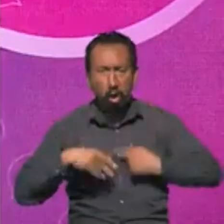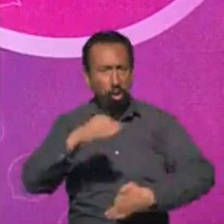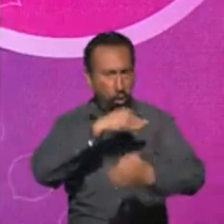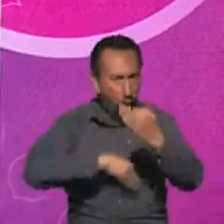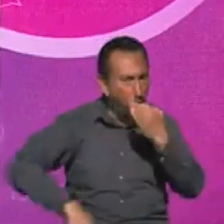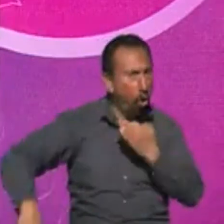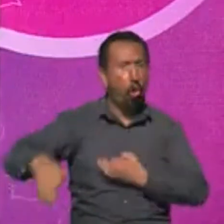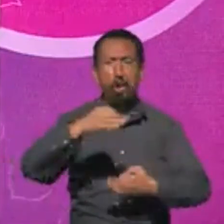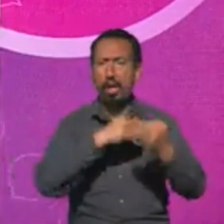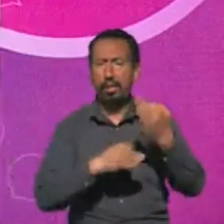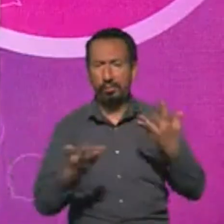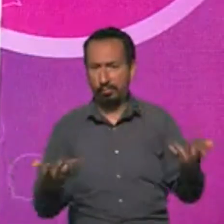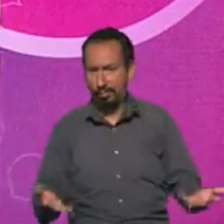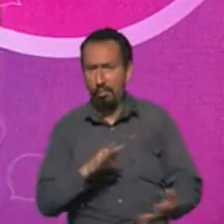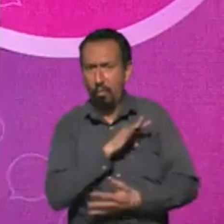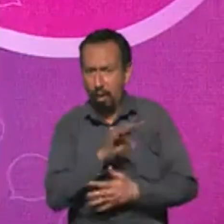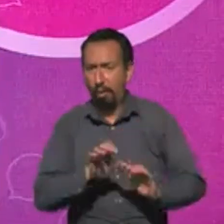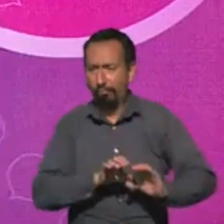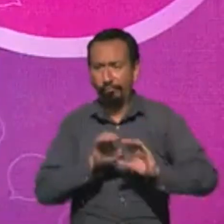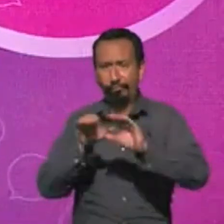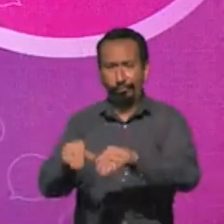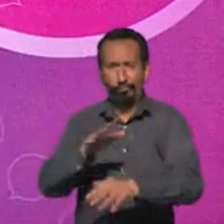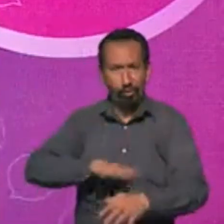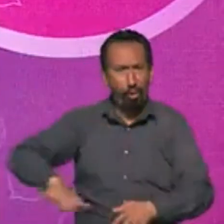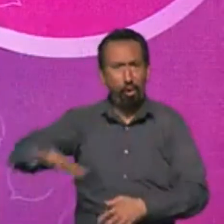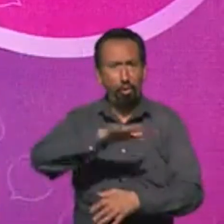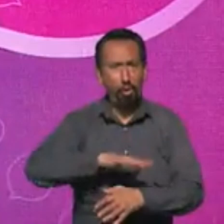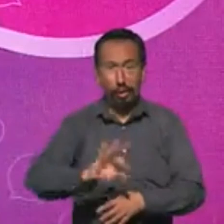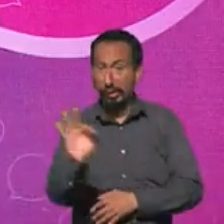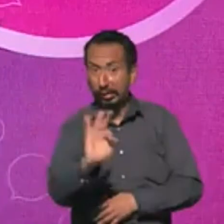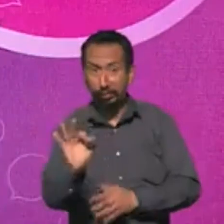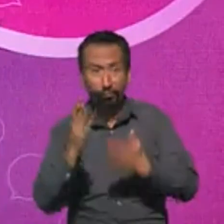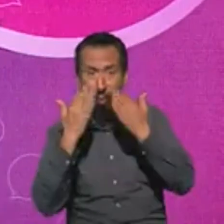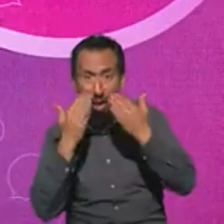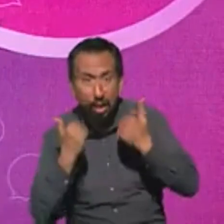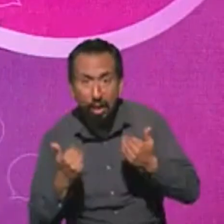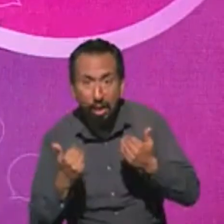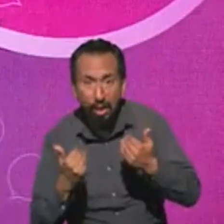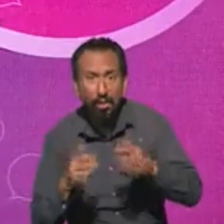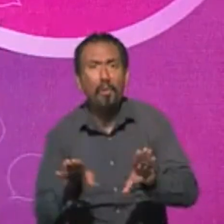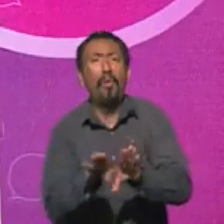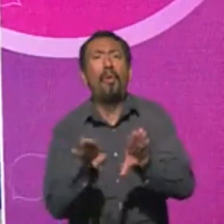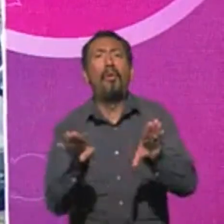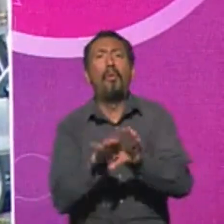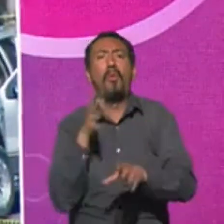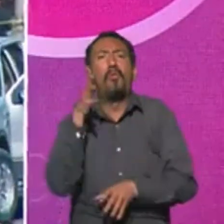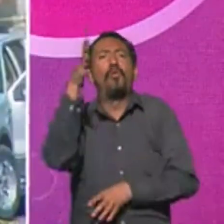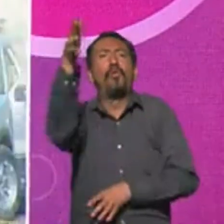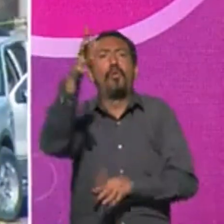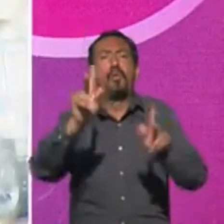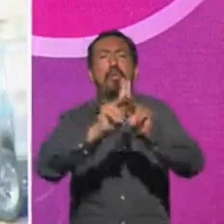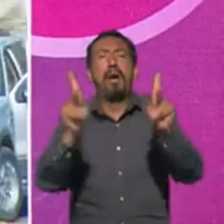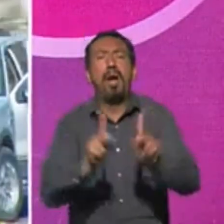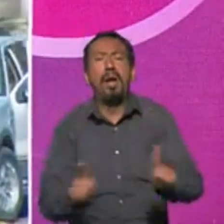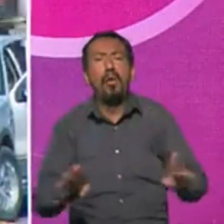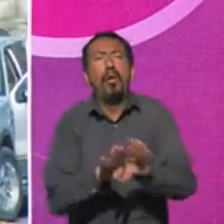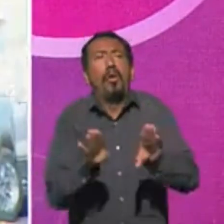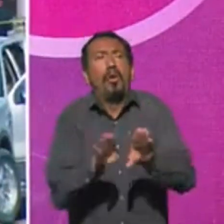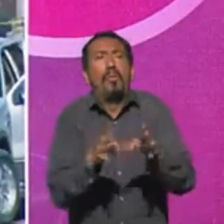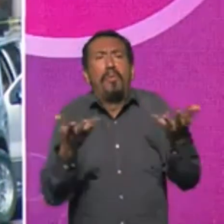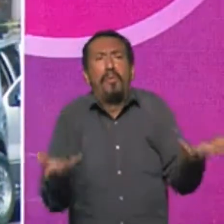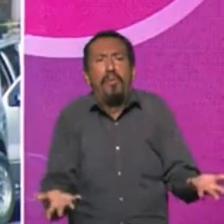tengan acceso a esto si no es así va a ser muy difícil que Celaya